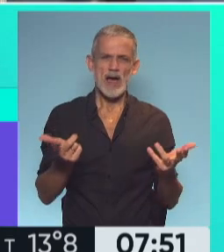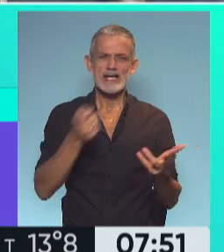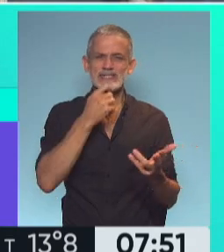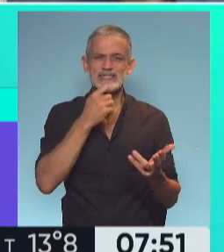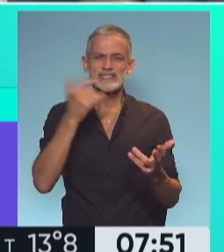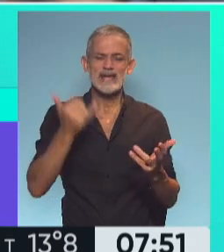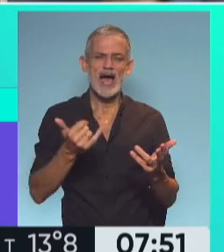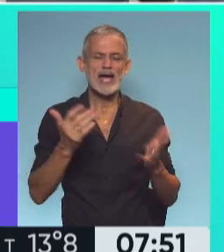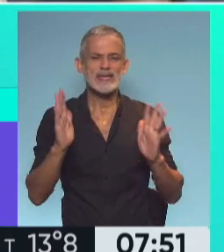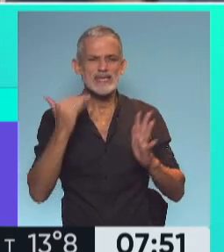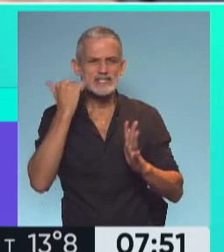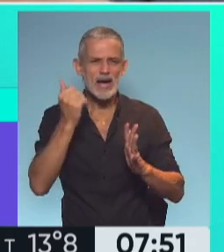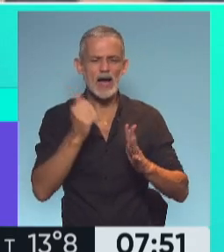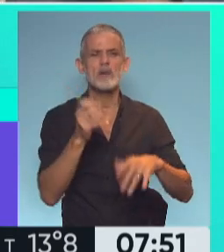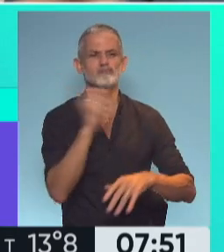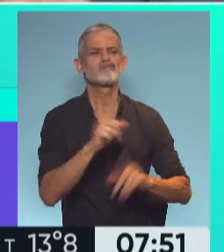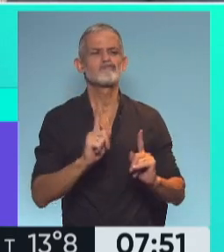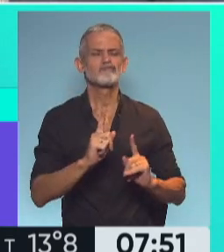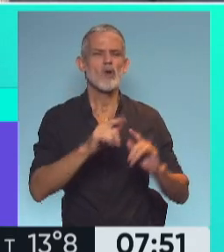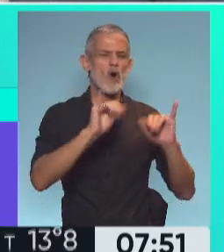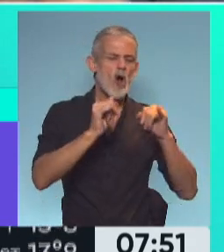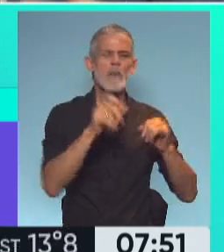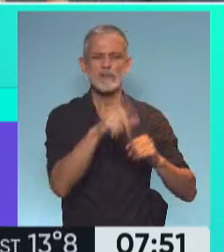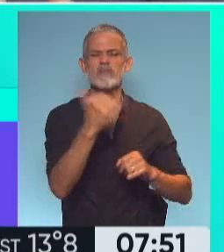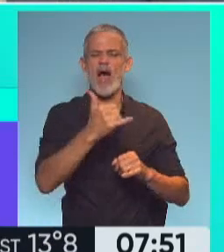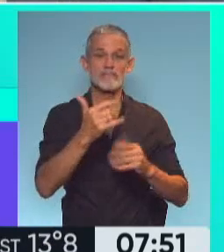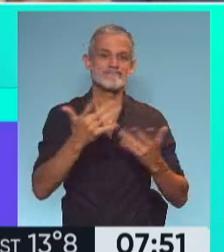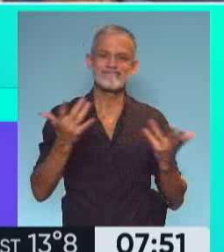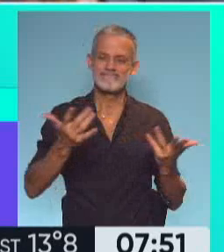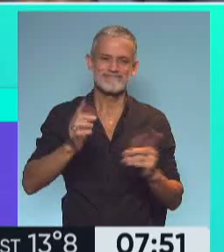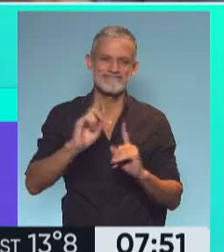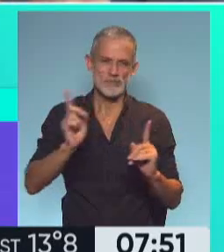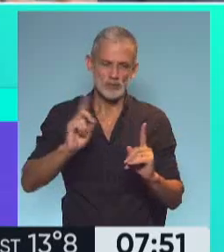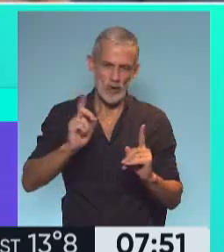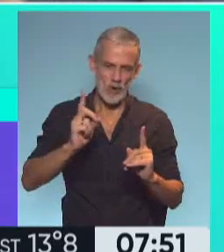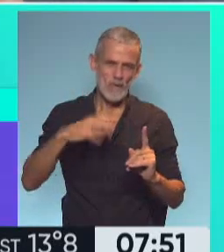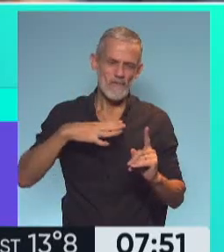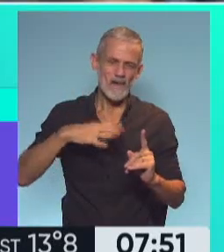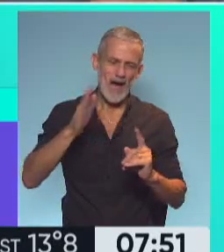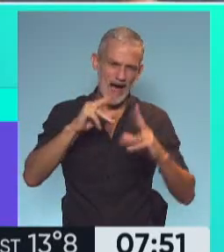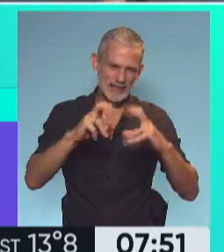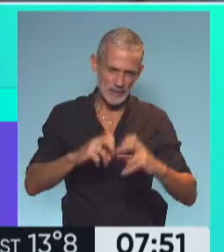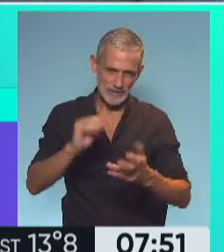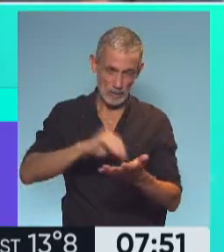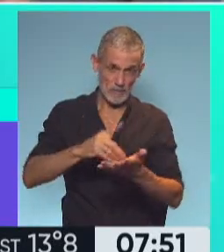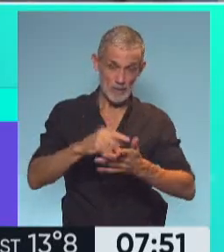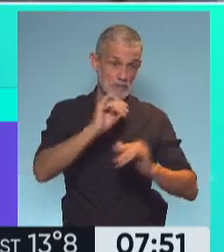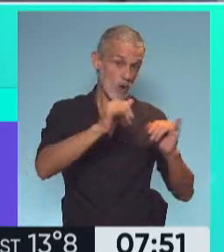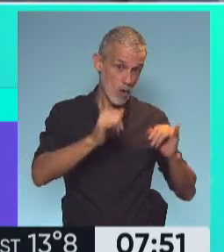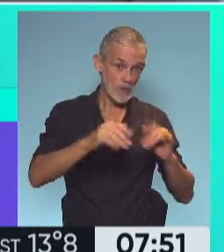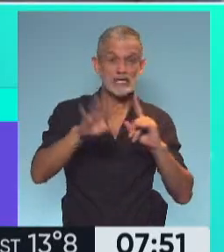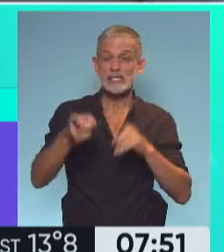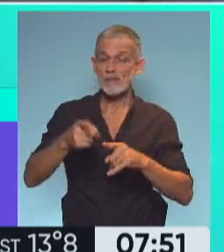ponerle características bien específicas a cada uno de los síndromes, pero lo que estamos viendo es que se da tanto en pacientes jóvenes